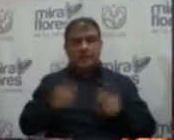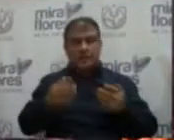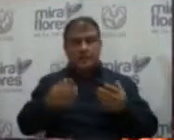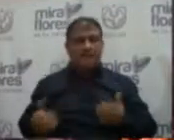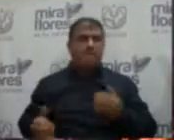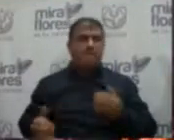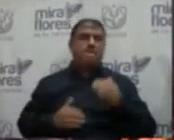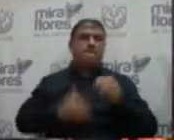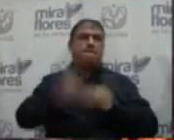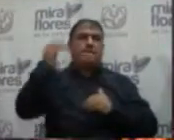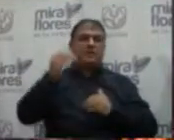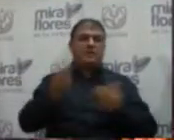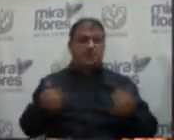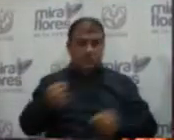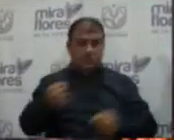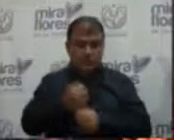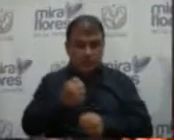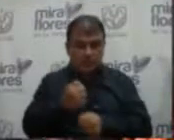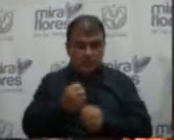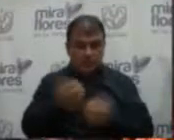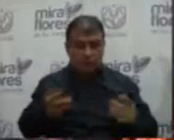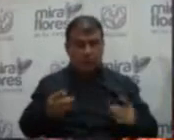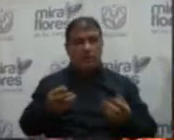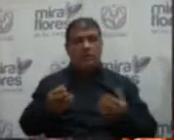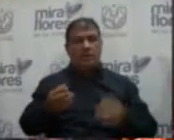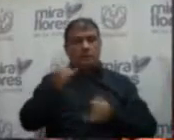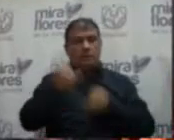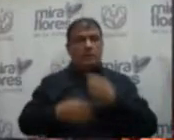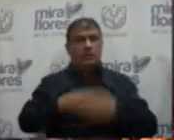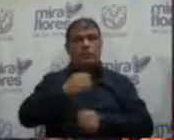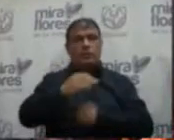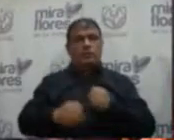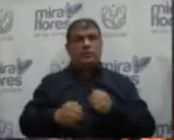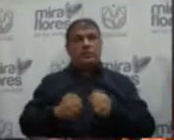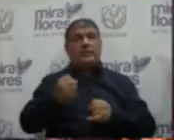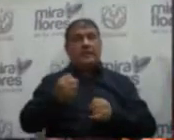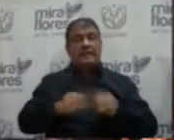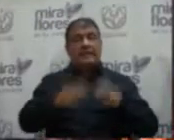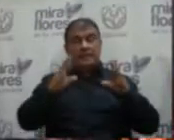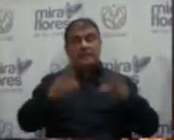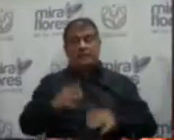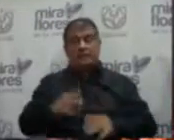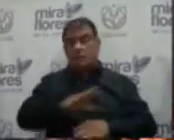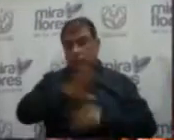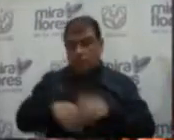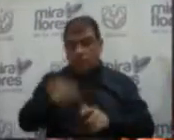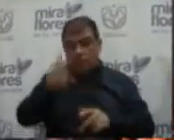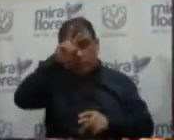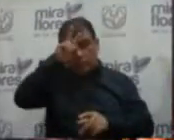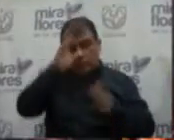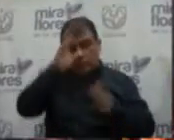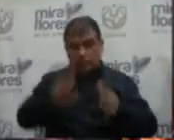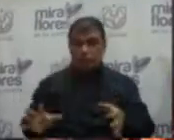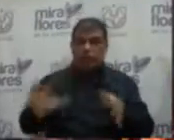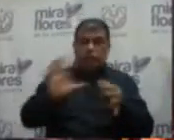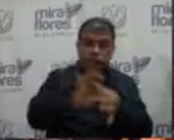la máxima con la que estamos trabajando en los últimos días. Si todos los peruanos nos